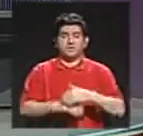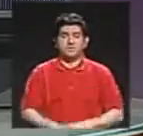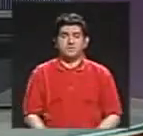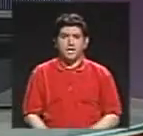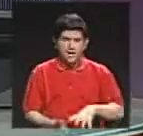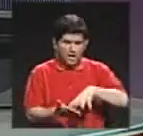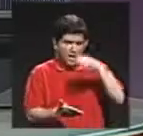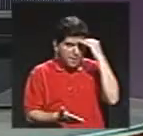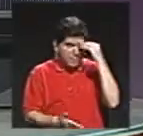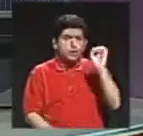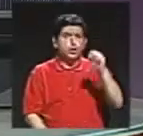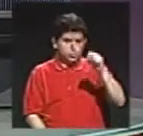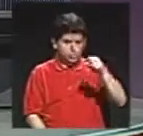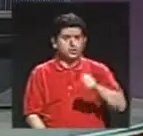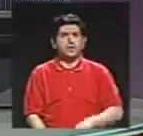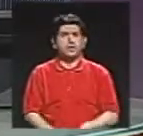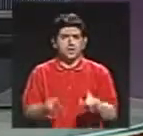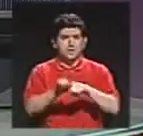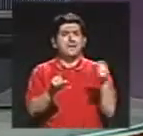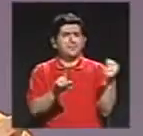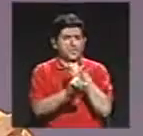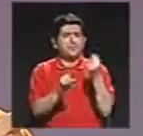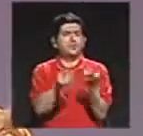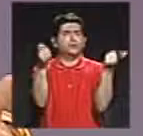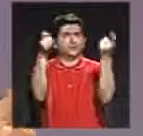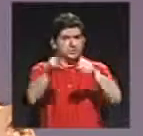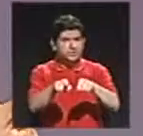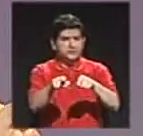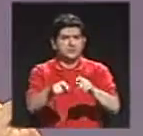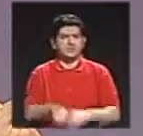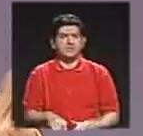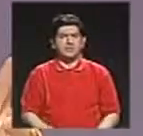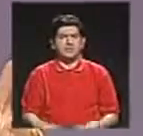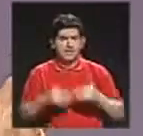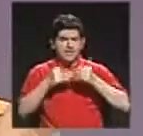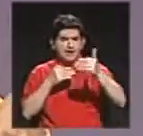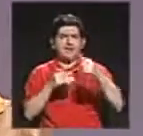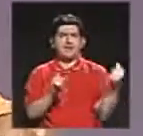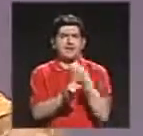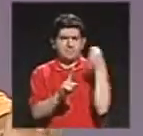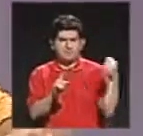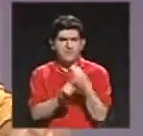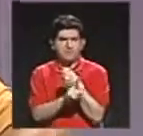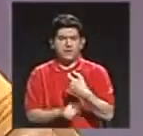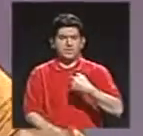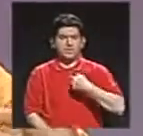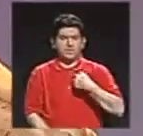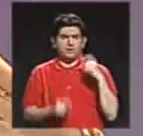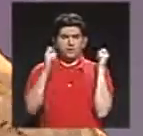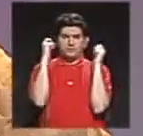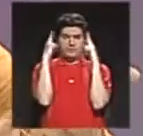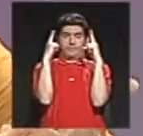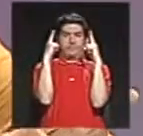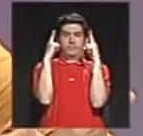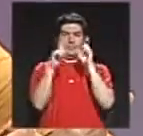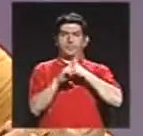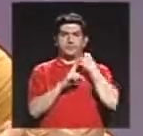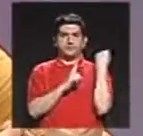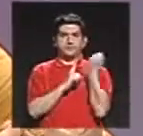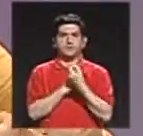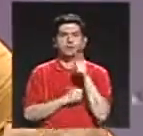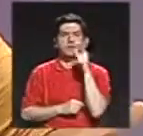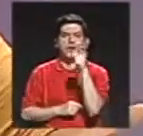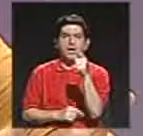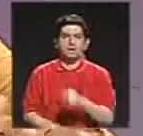asumimos se aprende muchísimo y se recibe mucha violencia Y a partir de la de la violencia y de cóm uno se sorprende de que la sociedad